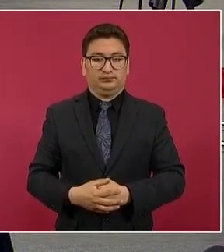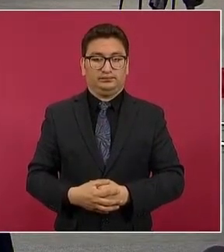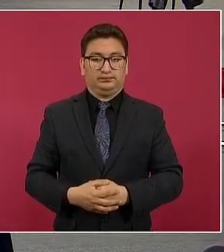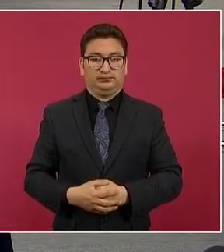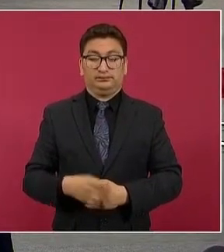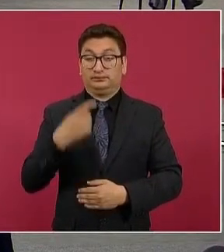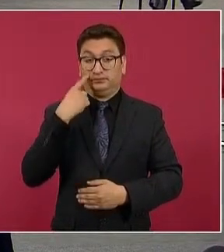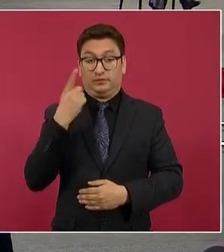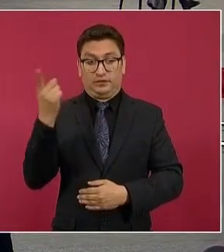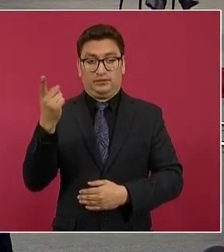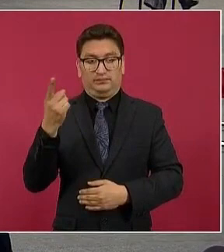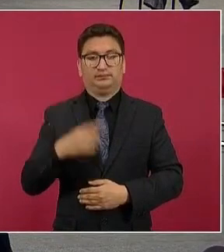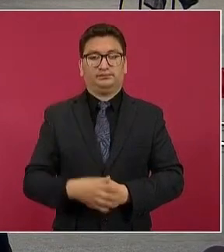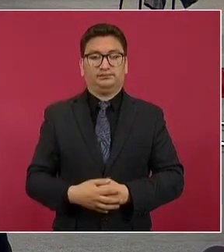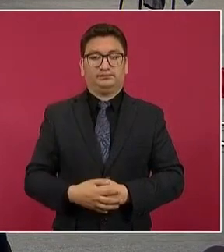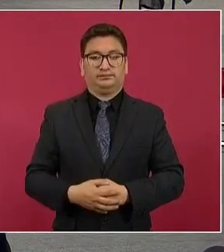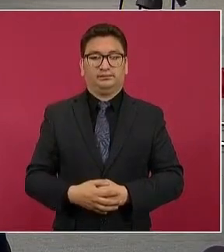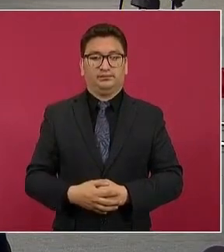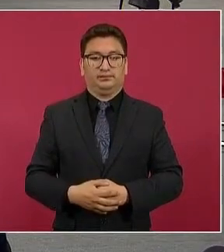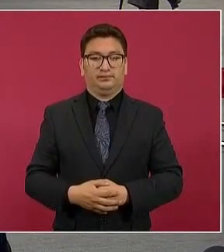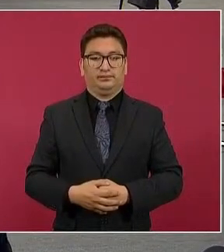Sí, miren, a pesar de